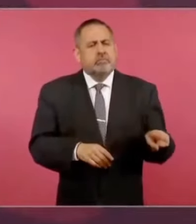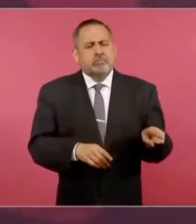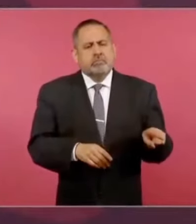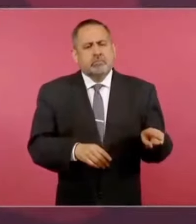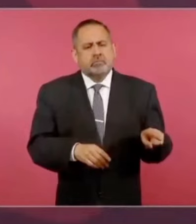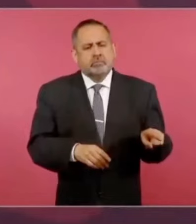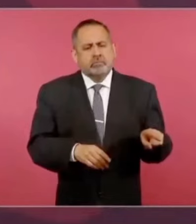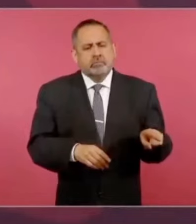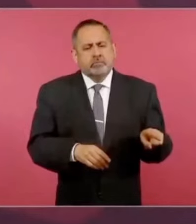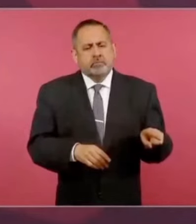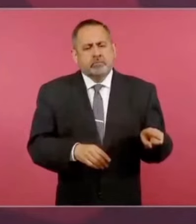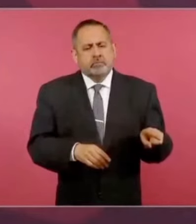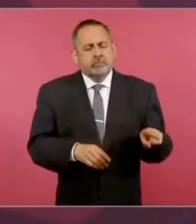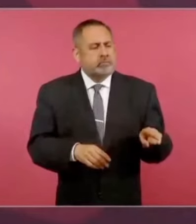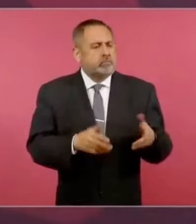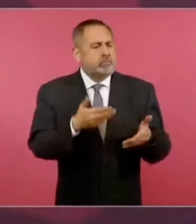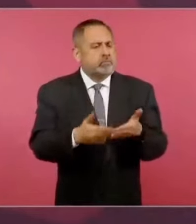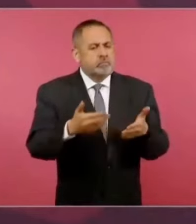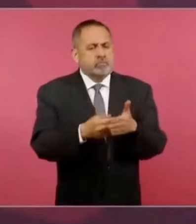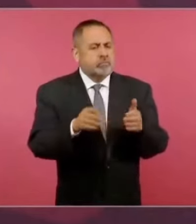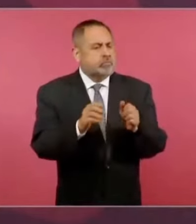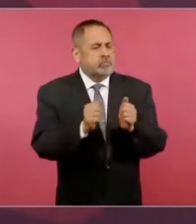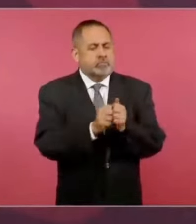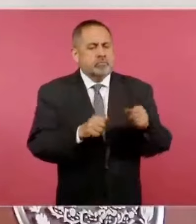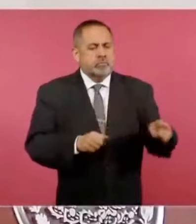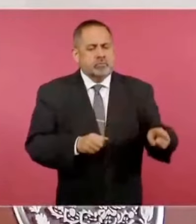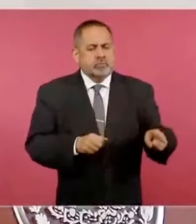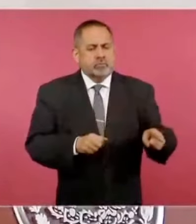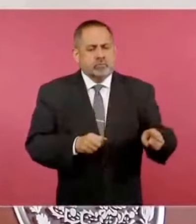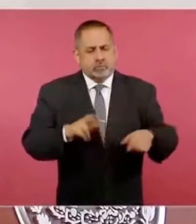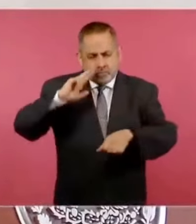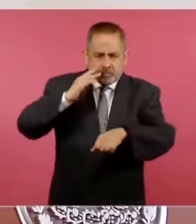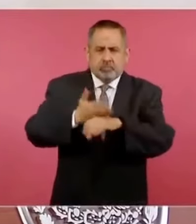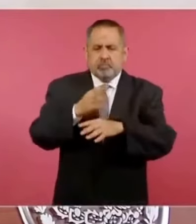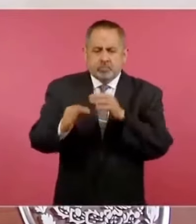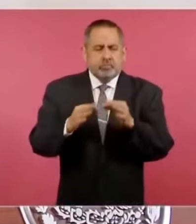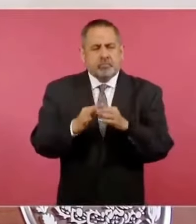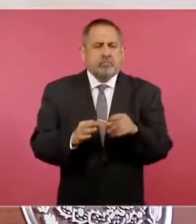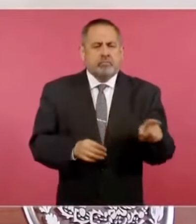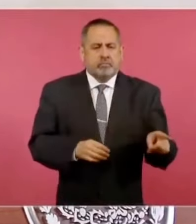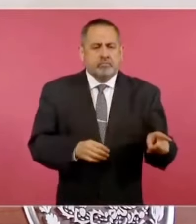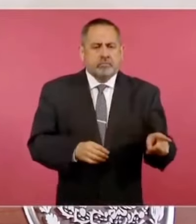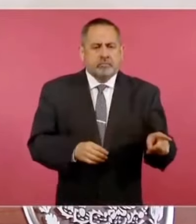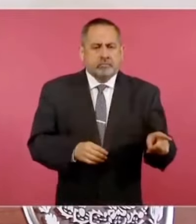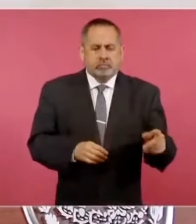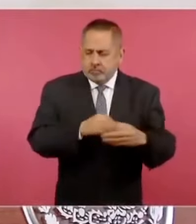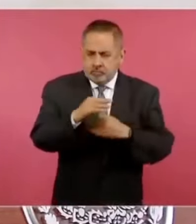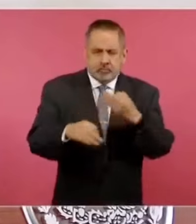hací actuar de manera responsable